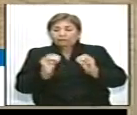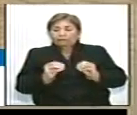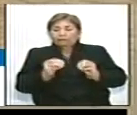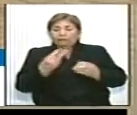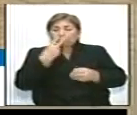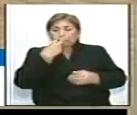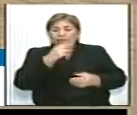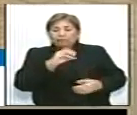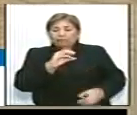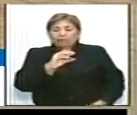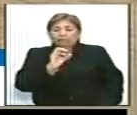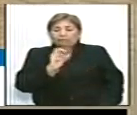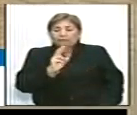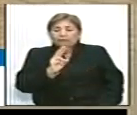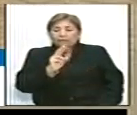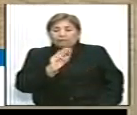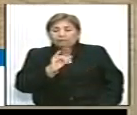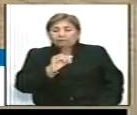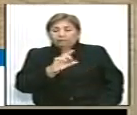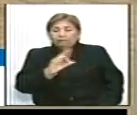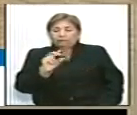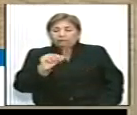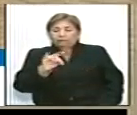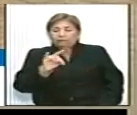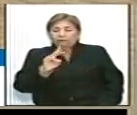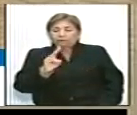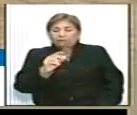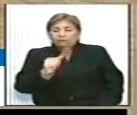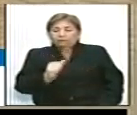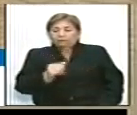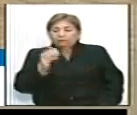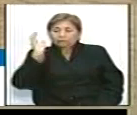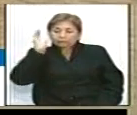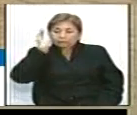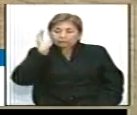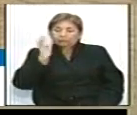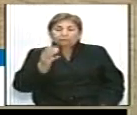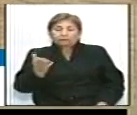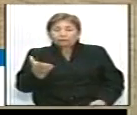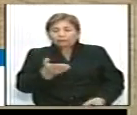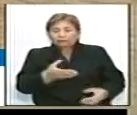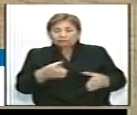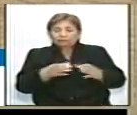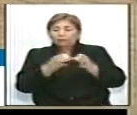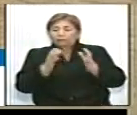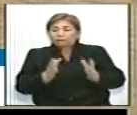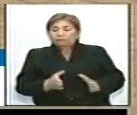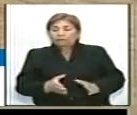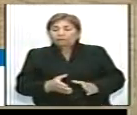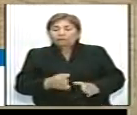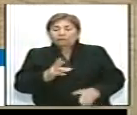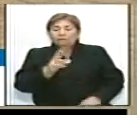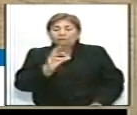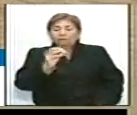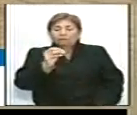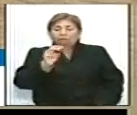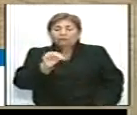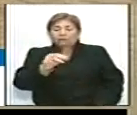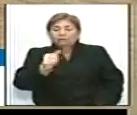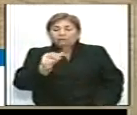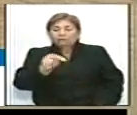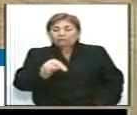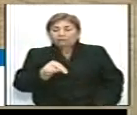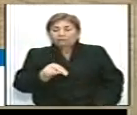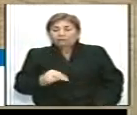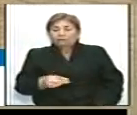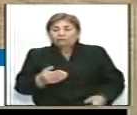al congresista César Villanueva. Vamos a escuchar también, vemos a los congresistas Román, ¿no? En estos momentos